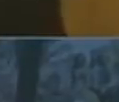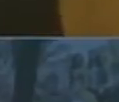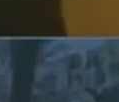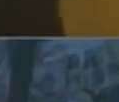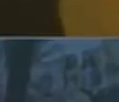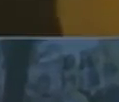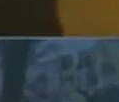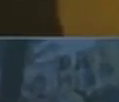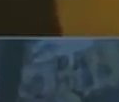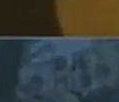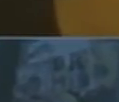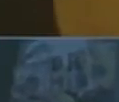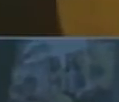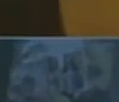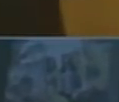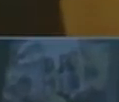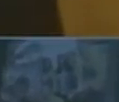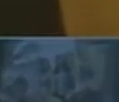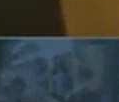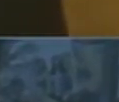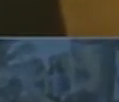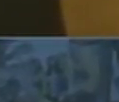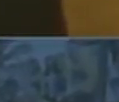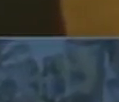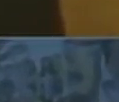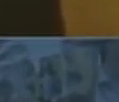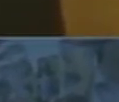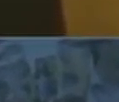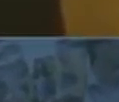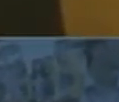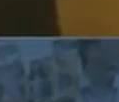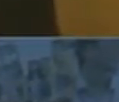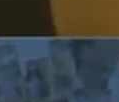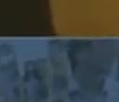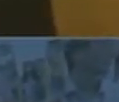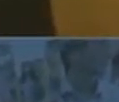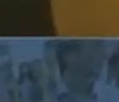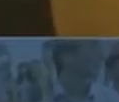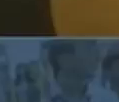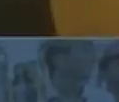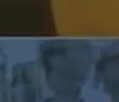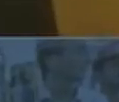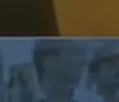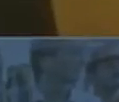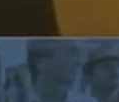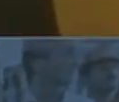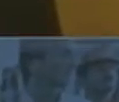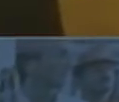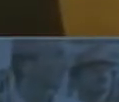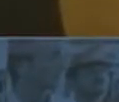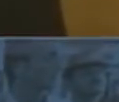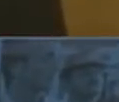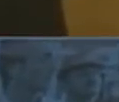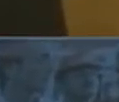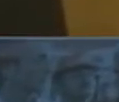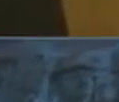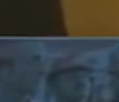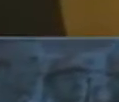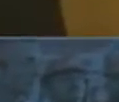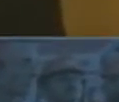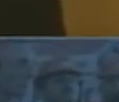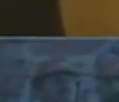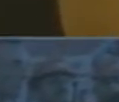alentarlo, compañera canciller, para que sigamos construyendo la agenda positiva para el desarrollo nacional, una